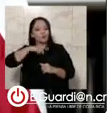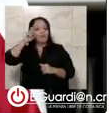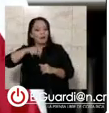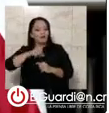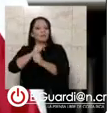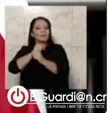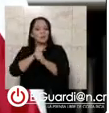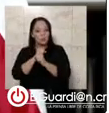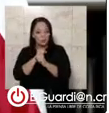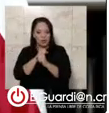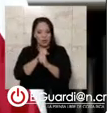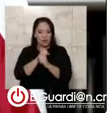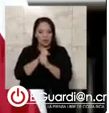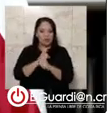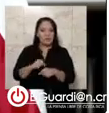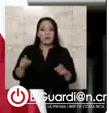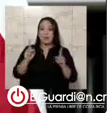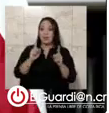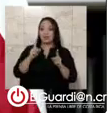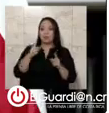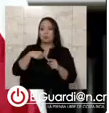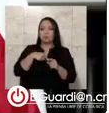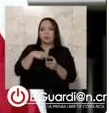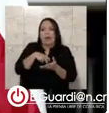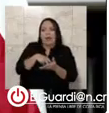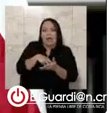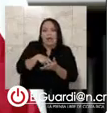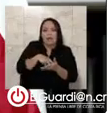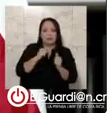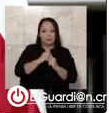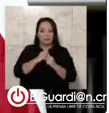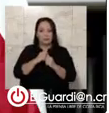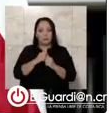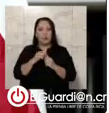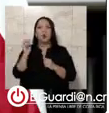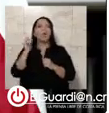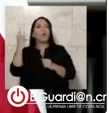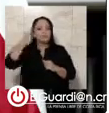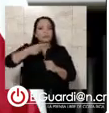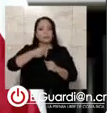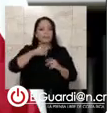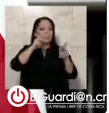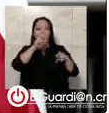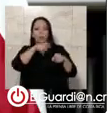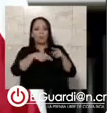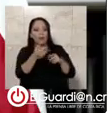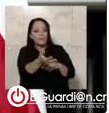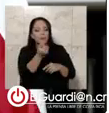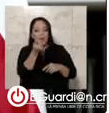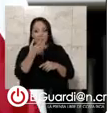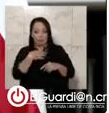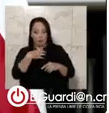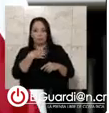no nos pongan de rodillas para que usted no pueda sacar plata de su tarjeta de cajero automático, para que no